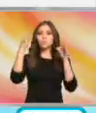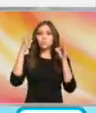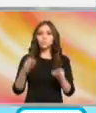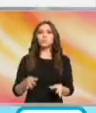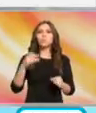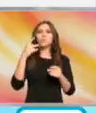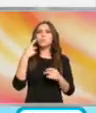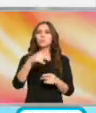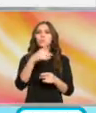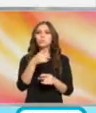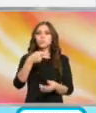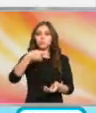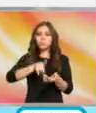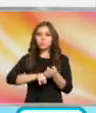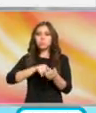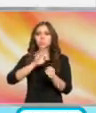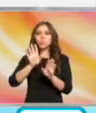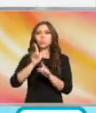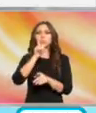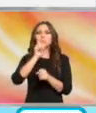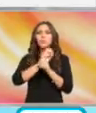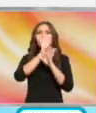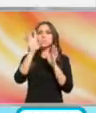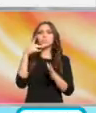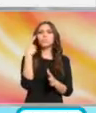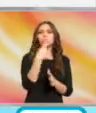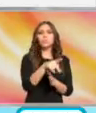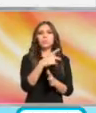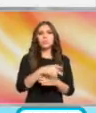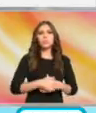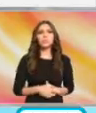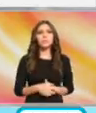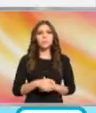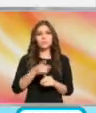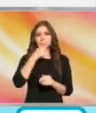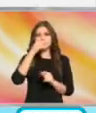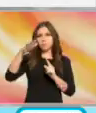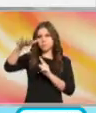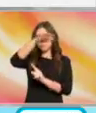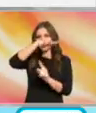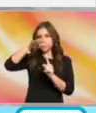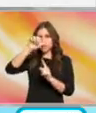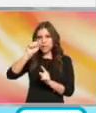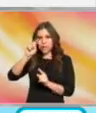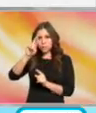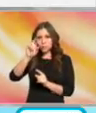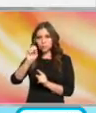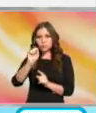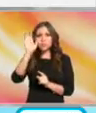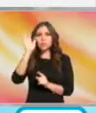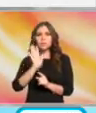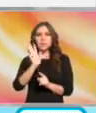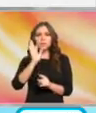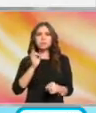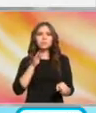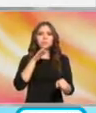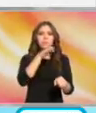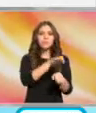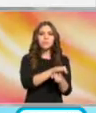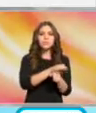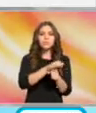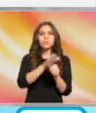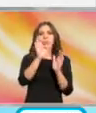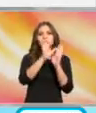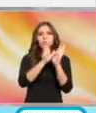O sea, astrológicamente, o por así decirlo, los astros iluminaron a esta Carta Magna, por así decirlo. O sea, estaba bien protegida por los astros, por